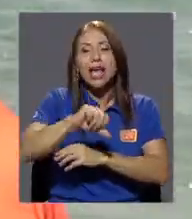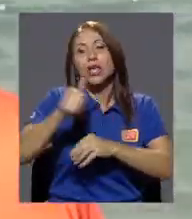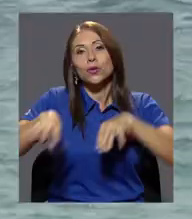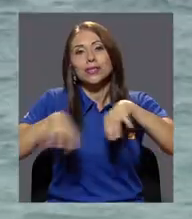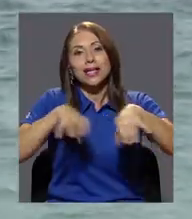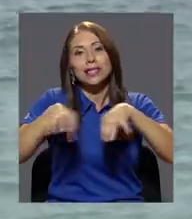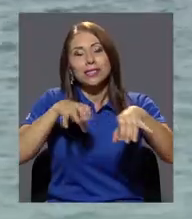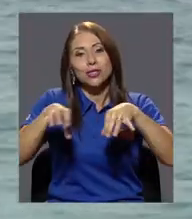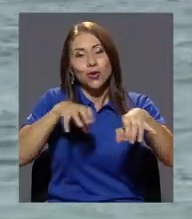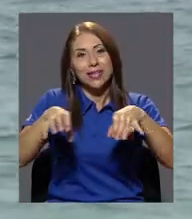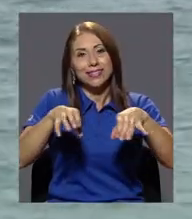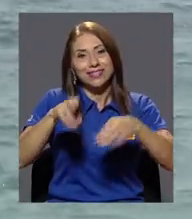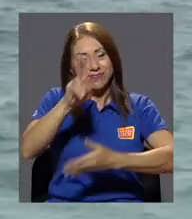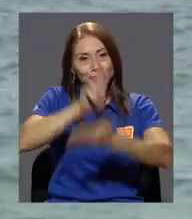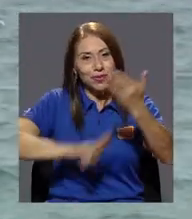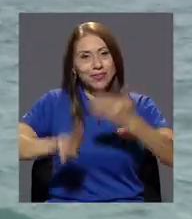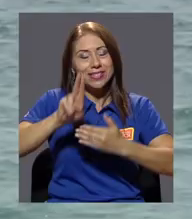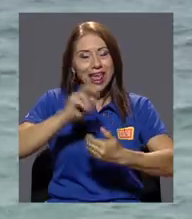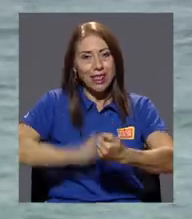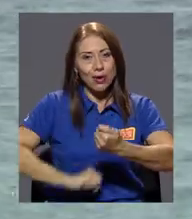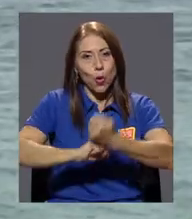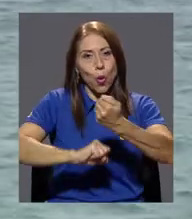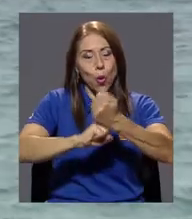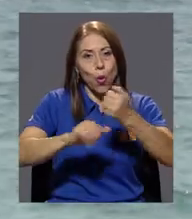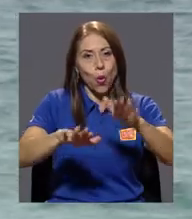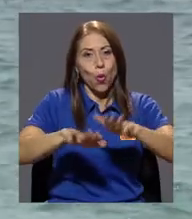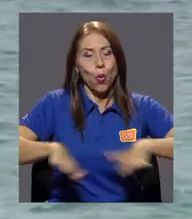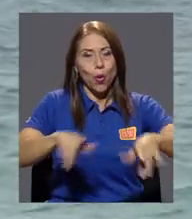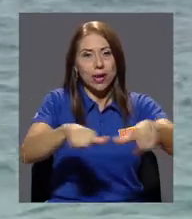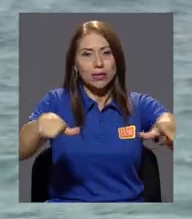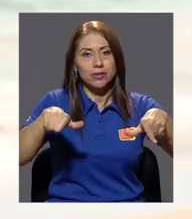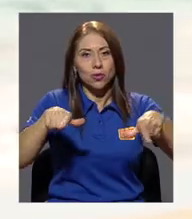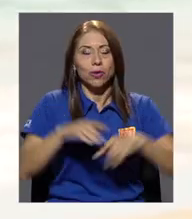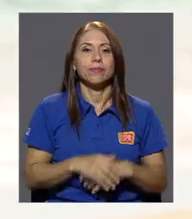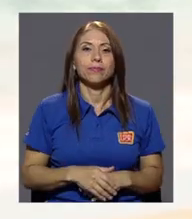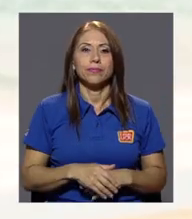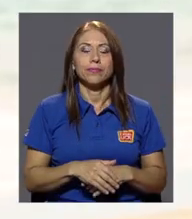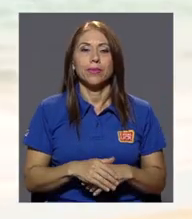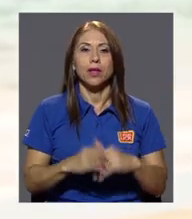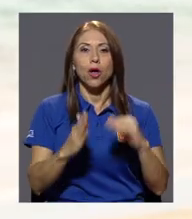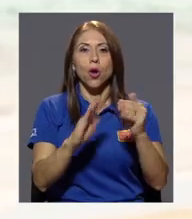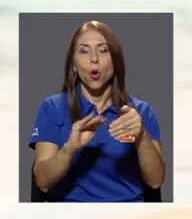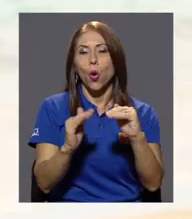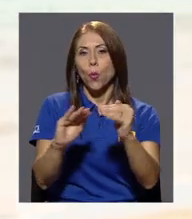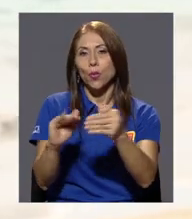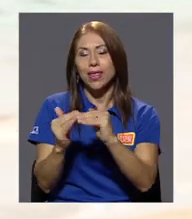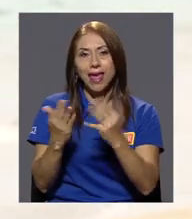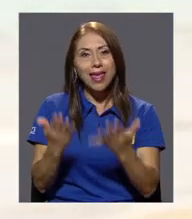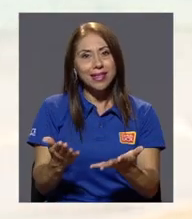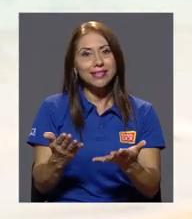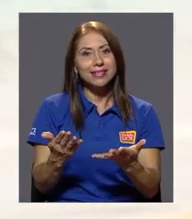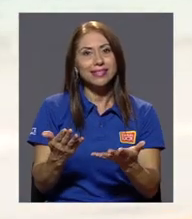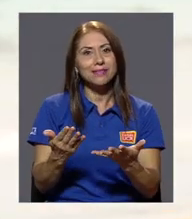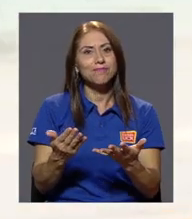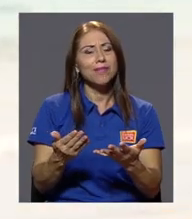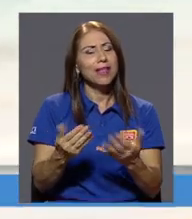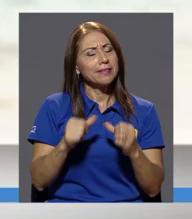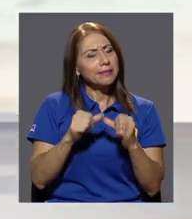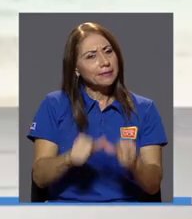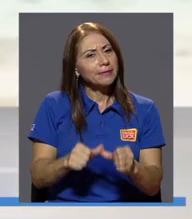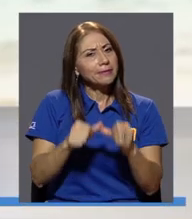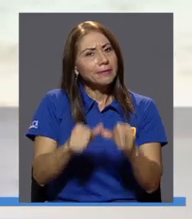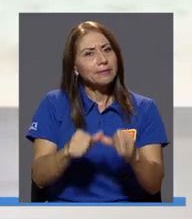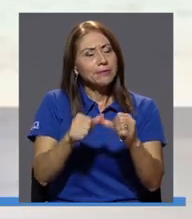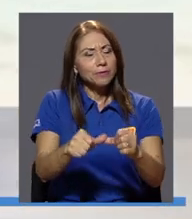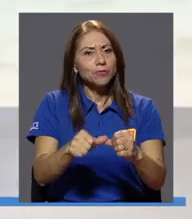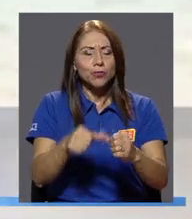relacionadas con las que la universidad contribuye en la zona. Las comunidades han sido inquebrantables en